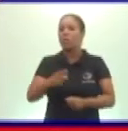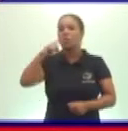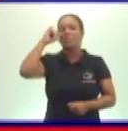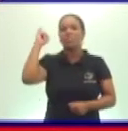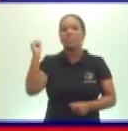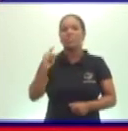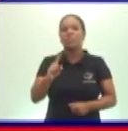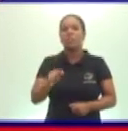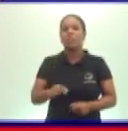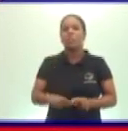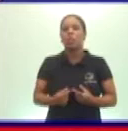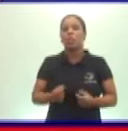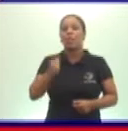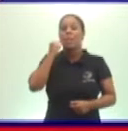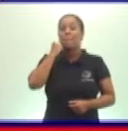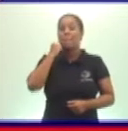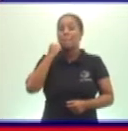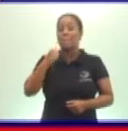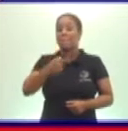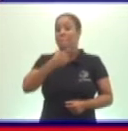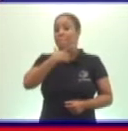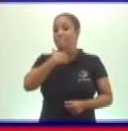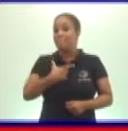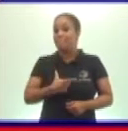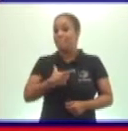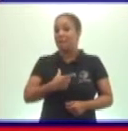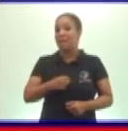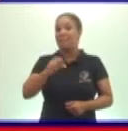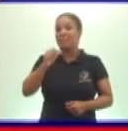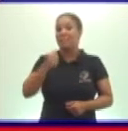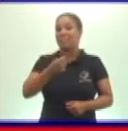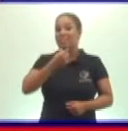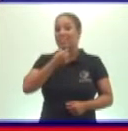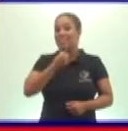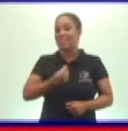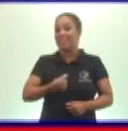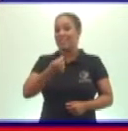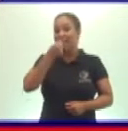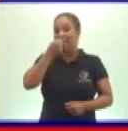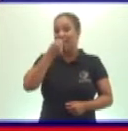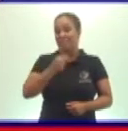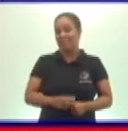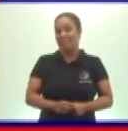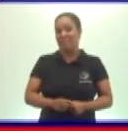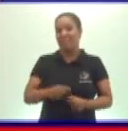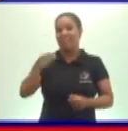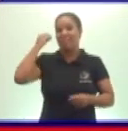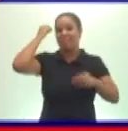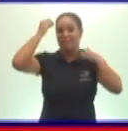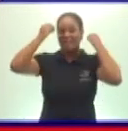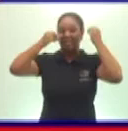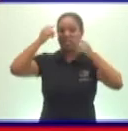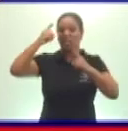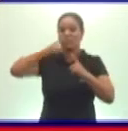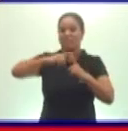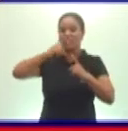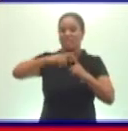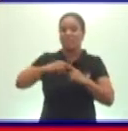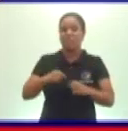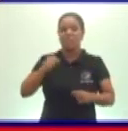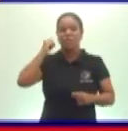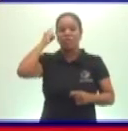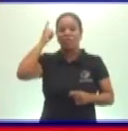porque Marx y Engels estaban analizando el término ideológico a partir de lo que se estaba